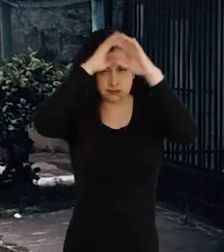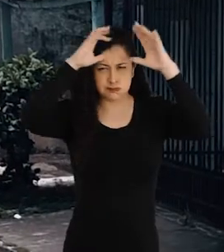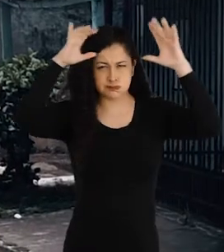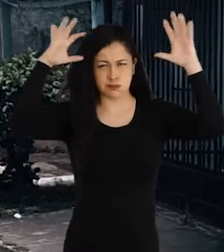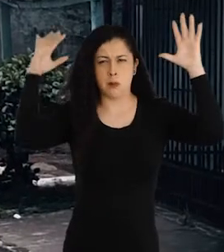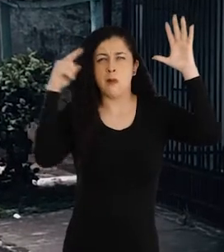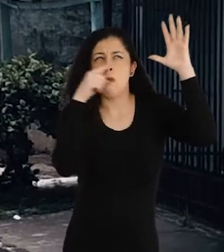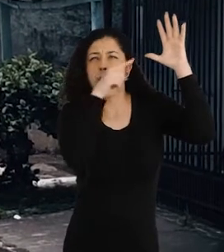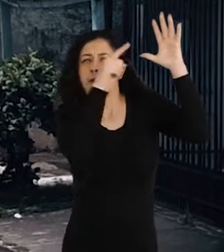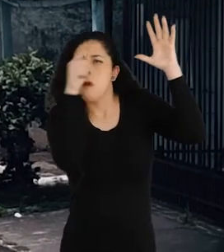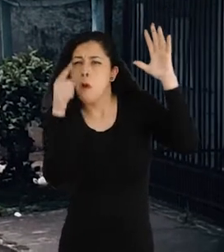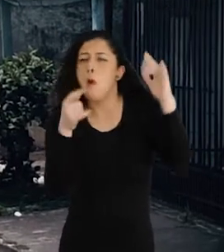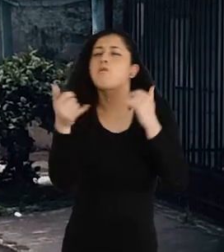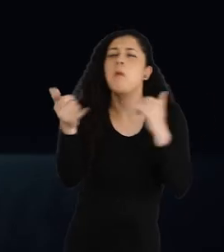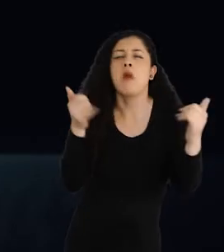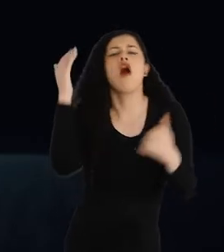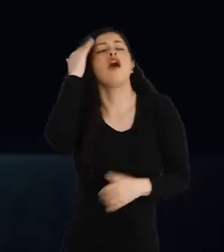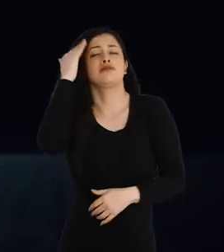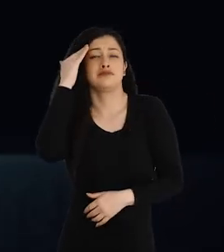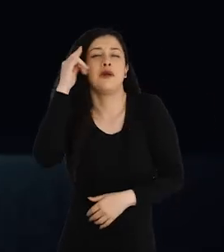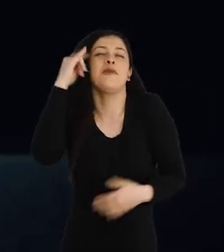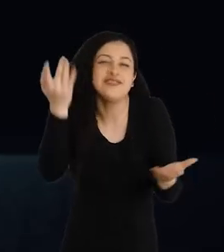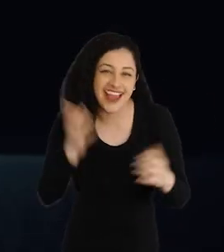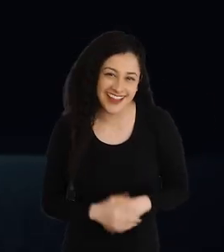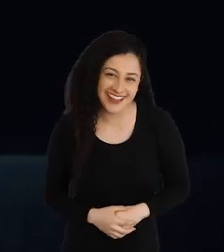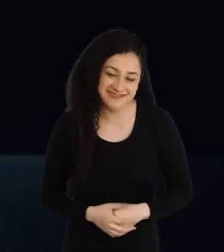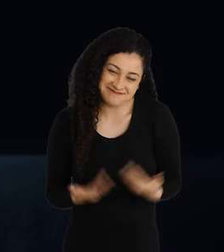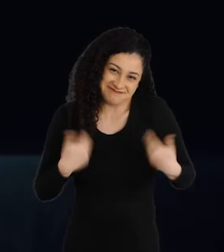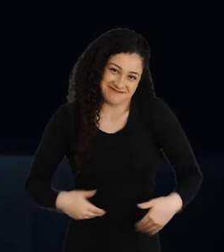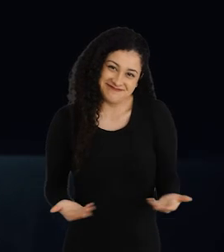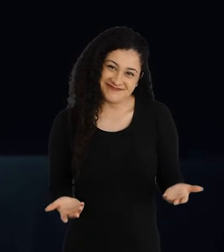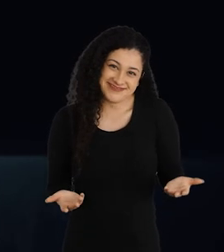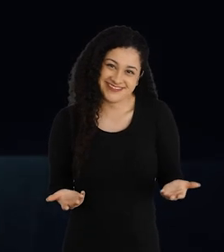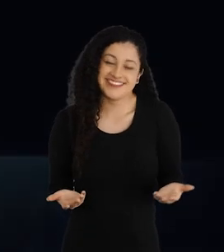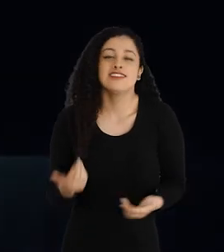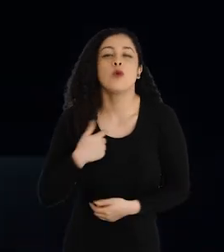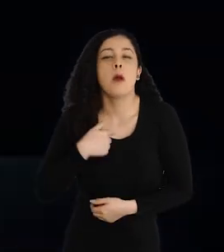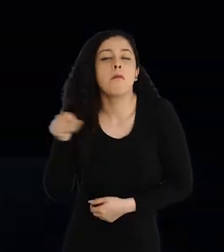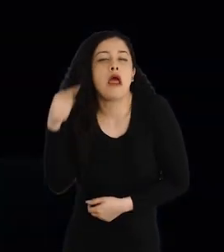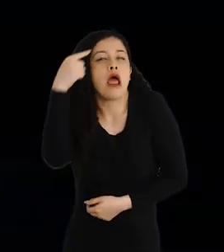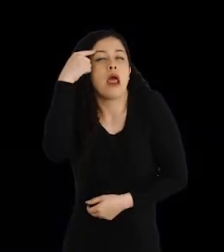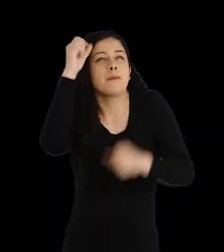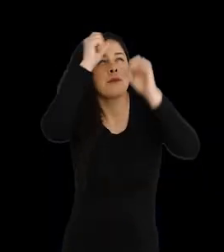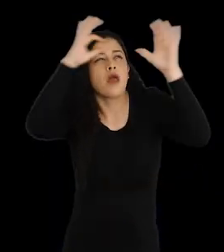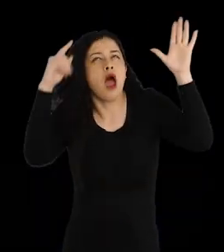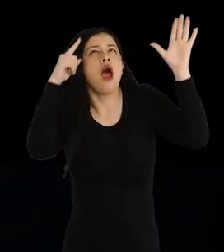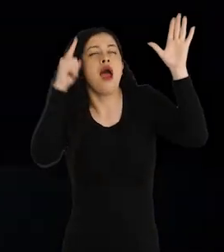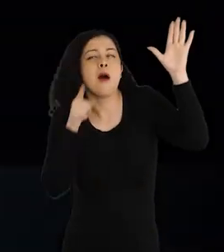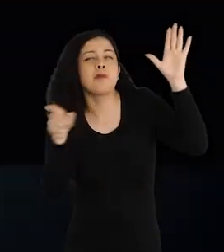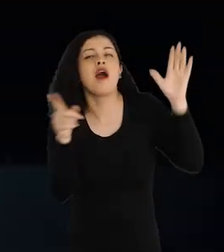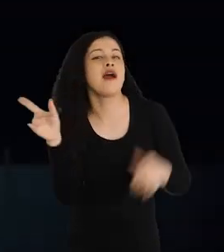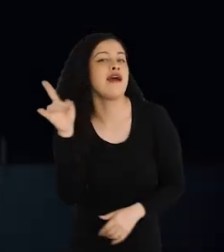concepto claro de lo que es o no es. En la nada, a blanco y negro, Juan B. diminuto y un sol gigantesco. Imagino cosas. Porque escucho.